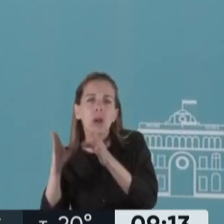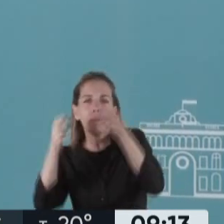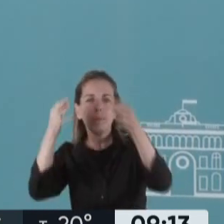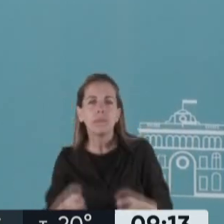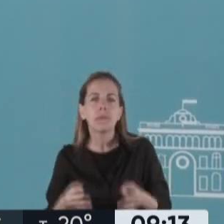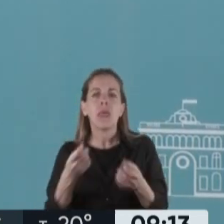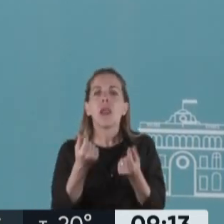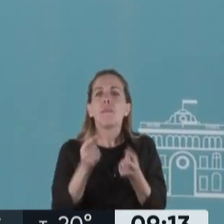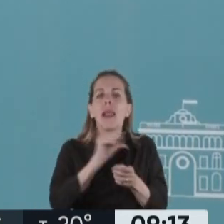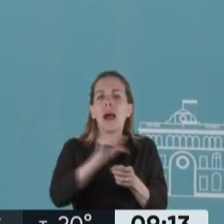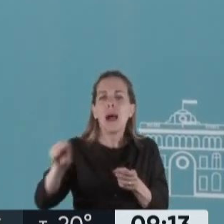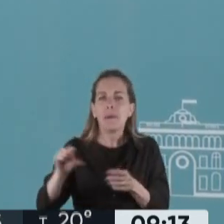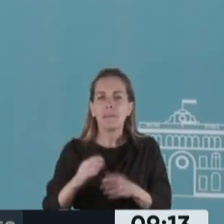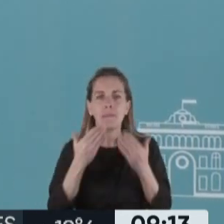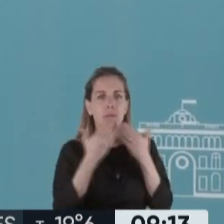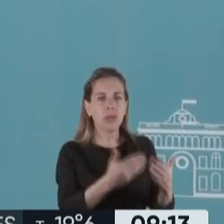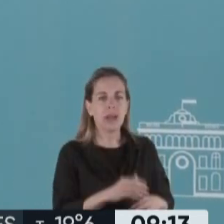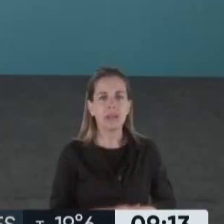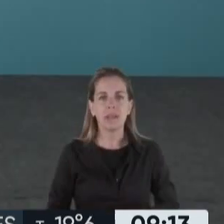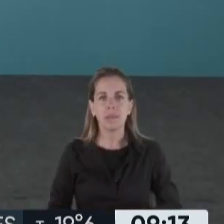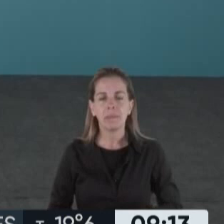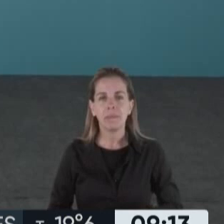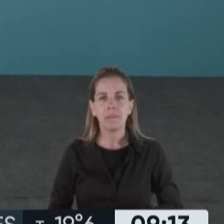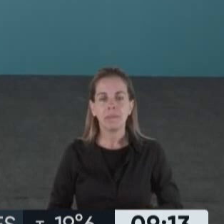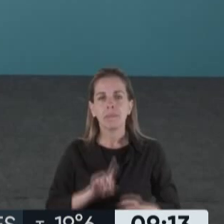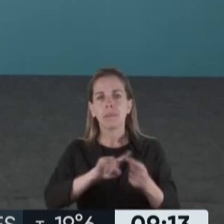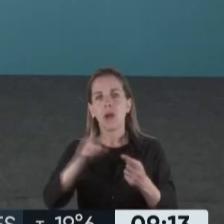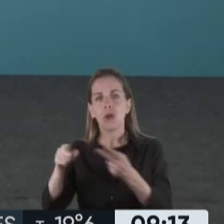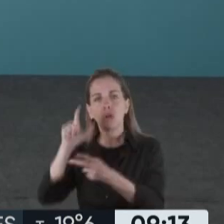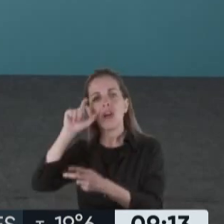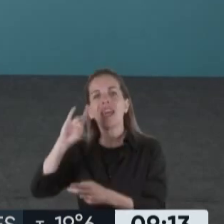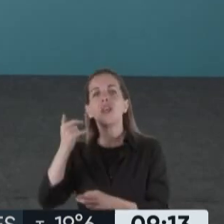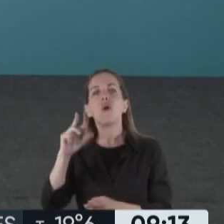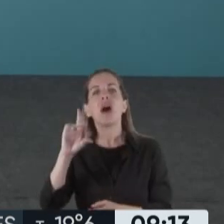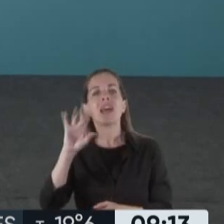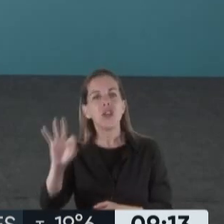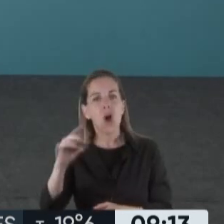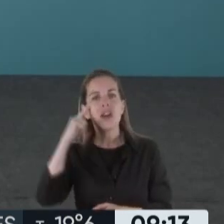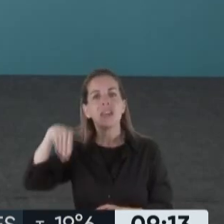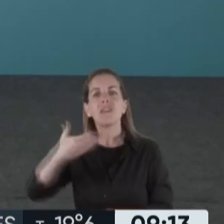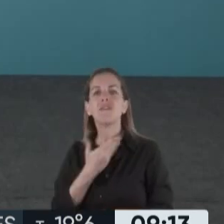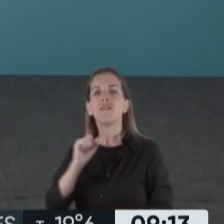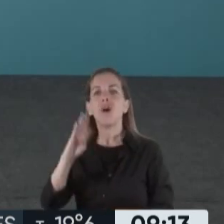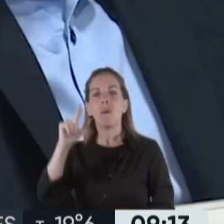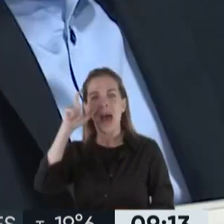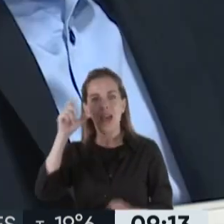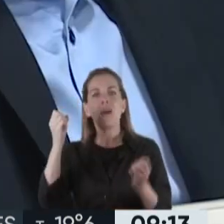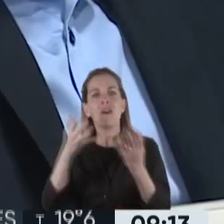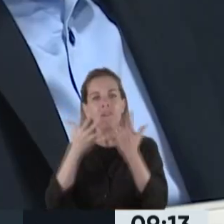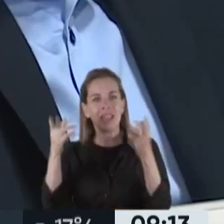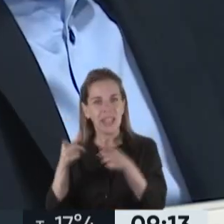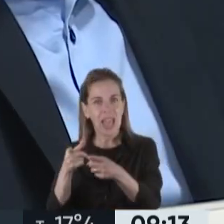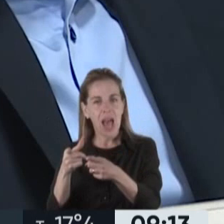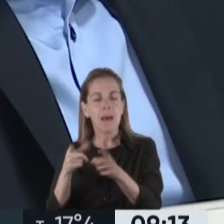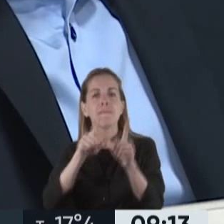las partidas para que todo siga avanzando. Muchas gracias, Juan Pablo. Eduardo Menegazzi, de Infobae. Eduardo. ¿Qué tal? Buen día, Gabriela.